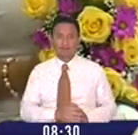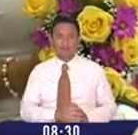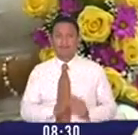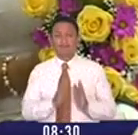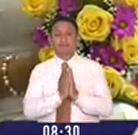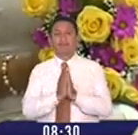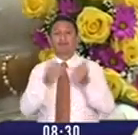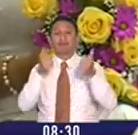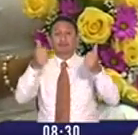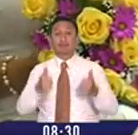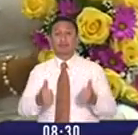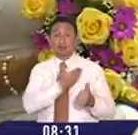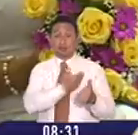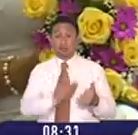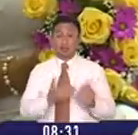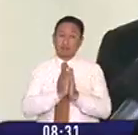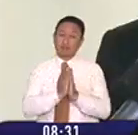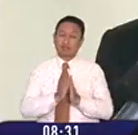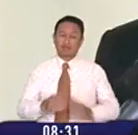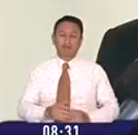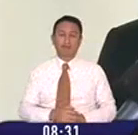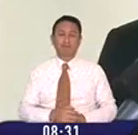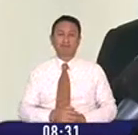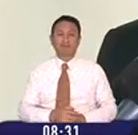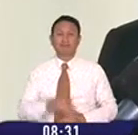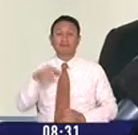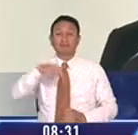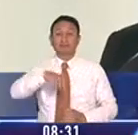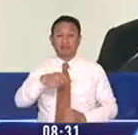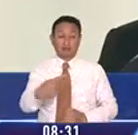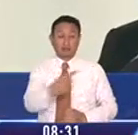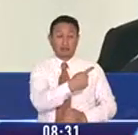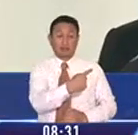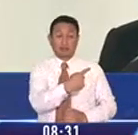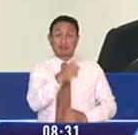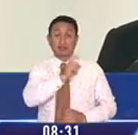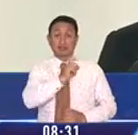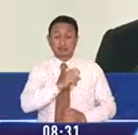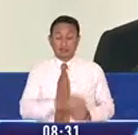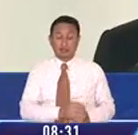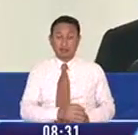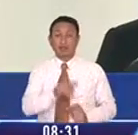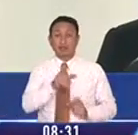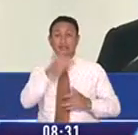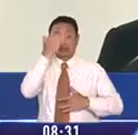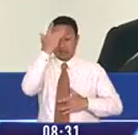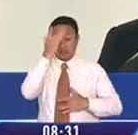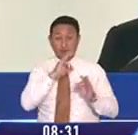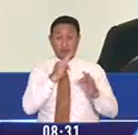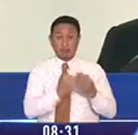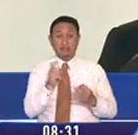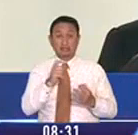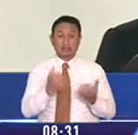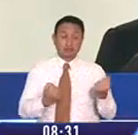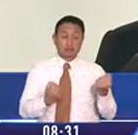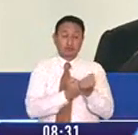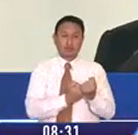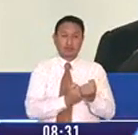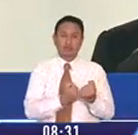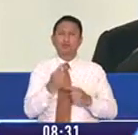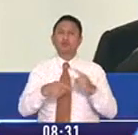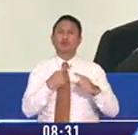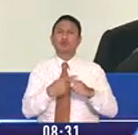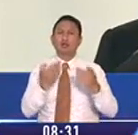los candidatos presidenciales. Aquí está quien necesita, los pacientes, sus familias. La pregunta es, ¿cuándo